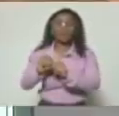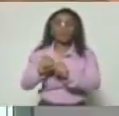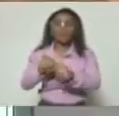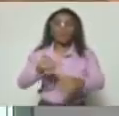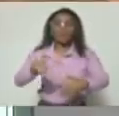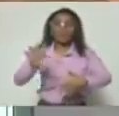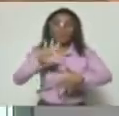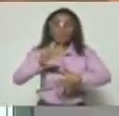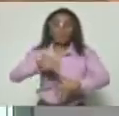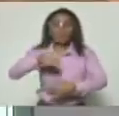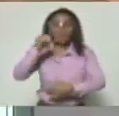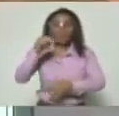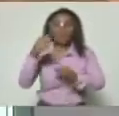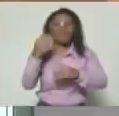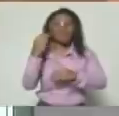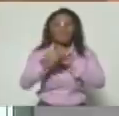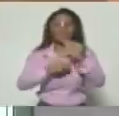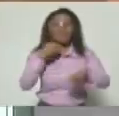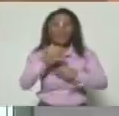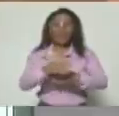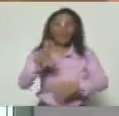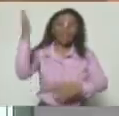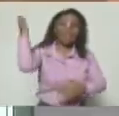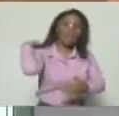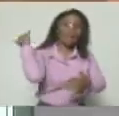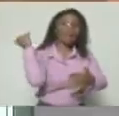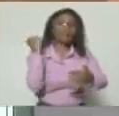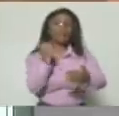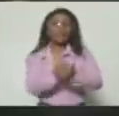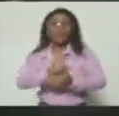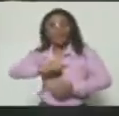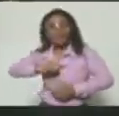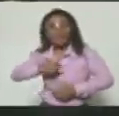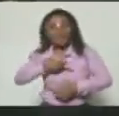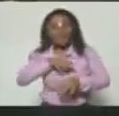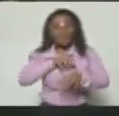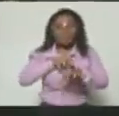propiciaron las traiciones, las divisiones?